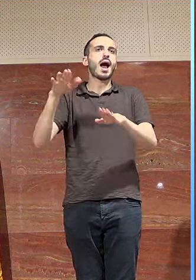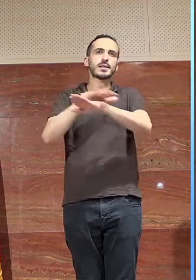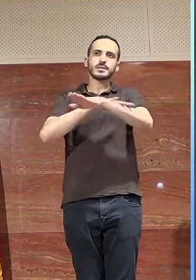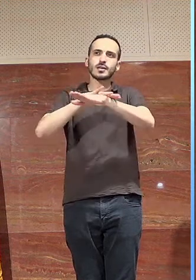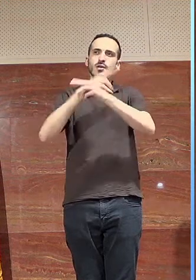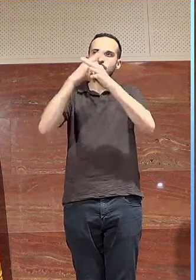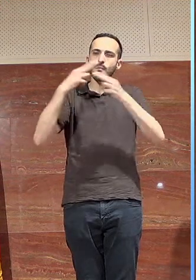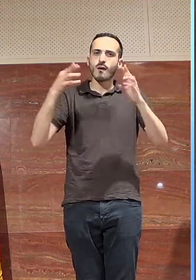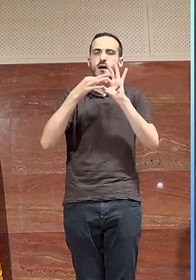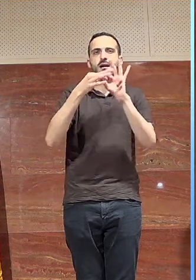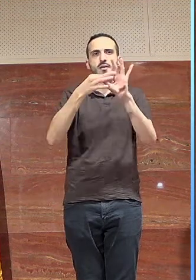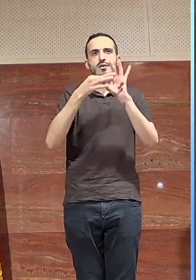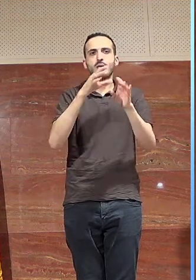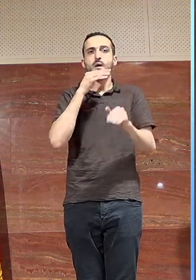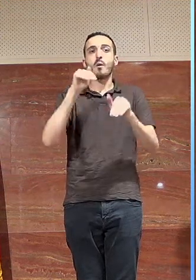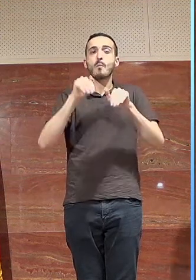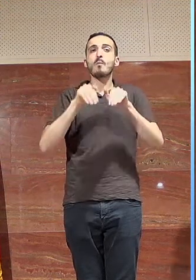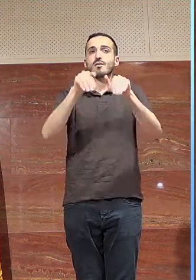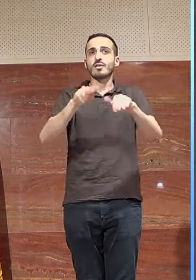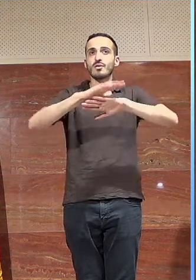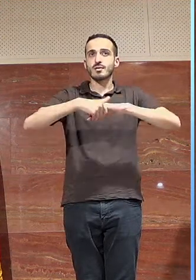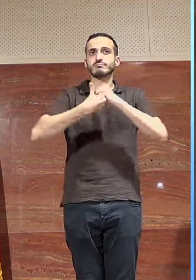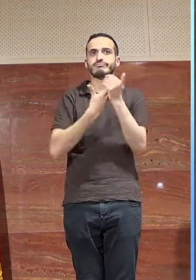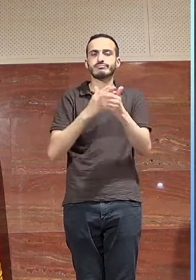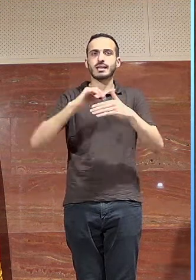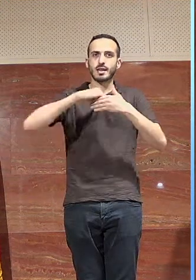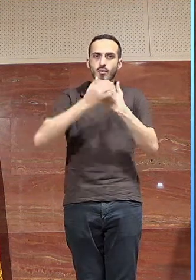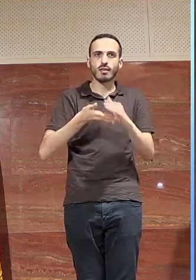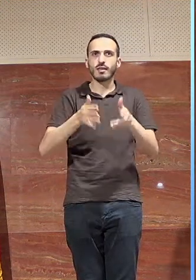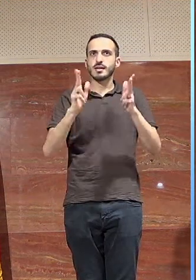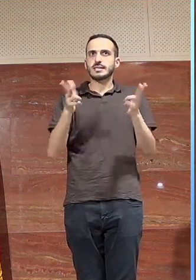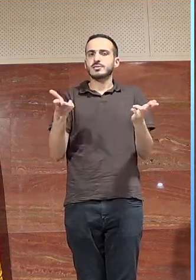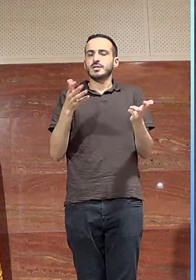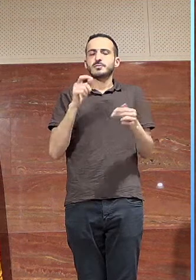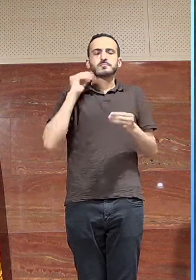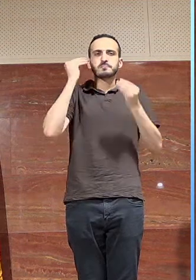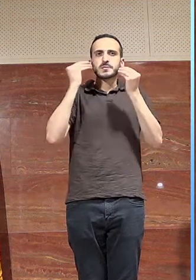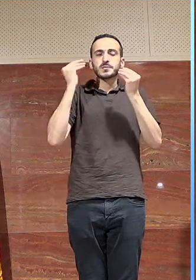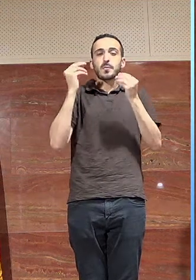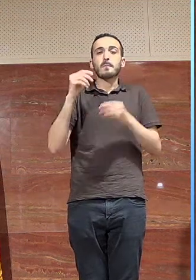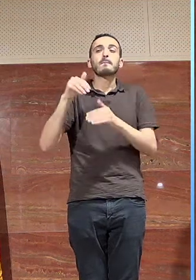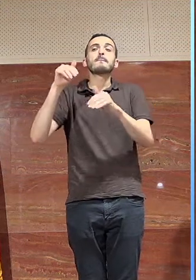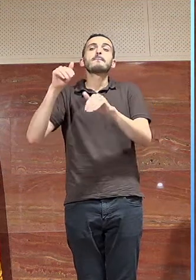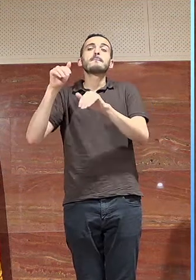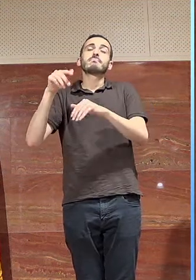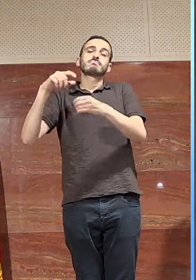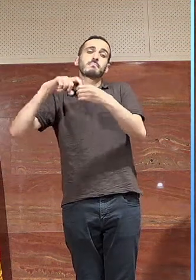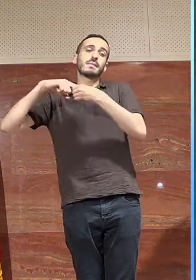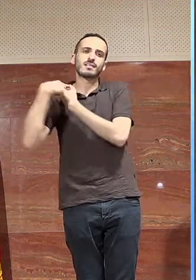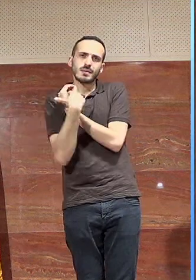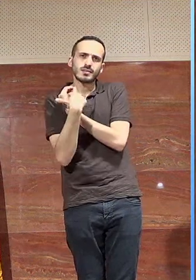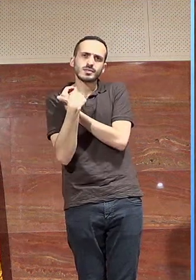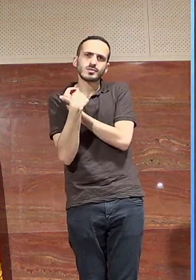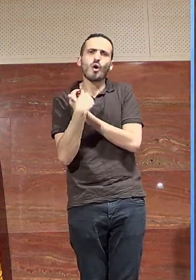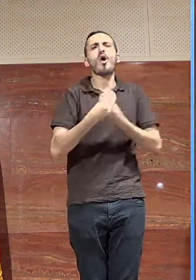administraciones, votar cada 4 años. Pregunta inicial, ¿habitantes o ciudadanos? Luego recogemos las respuestas. Empiezo